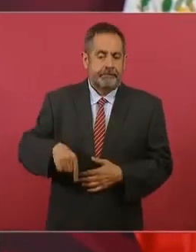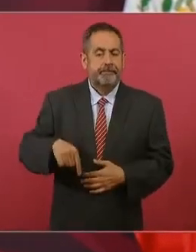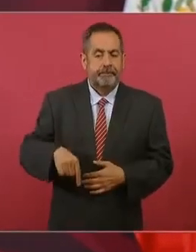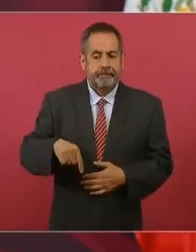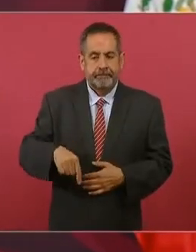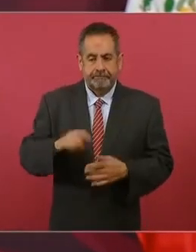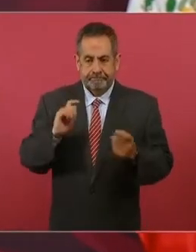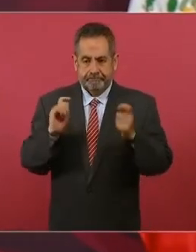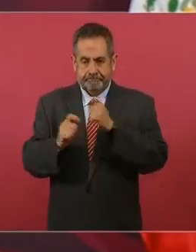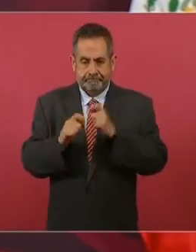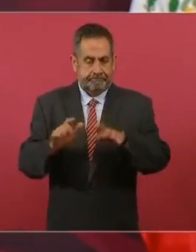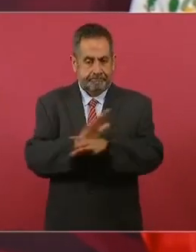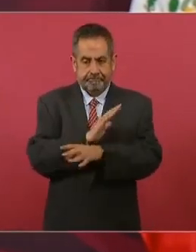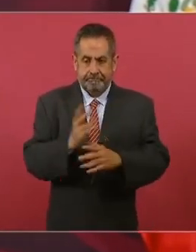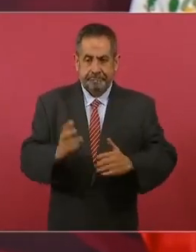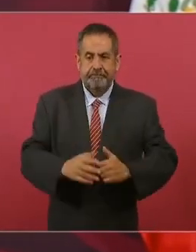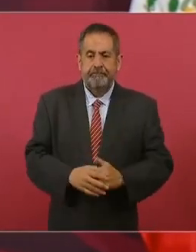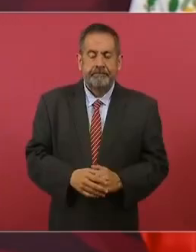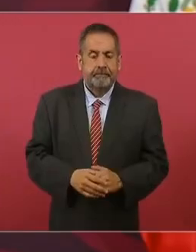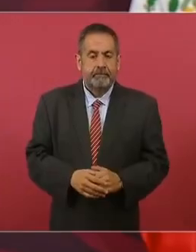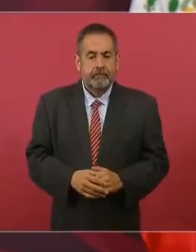esta transformación.